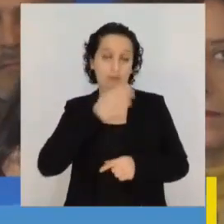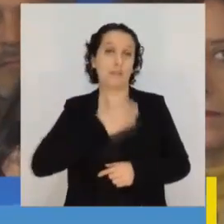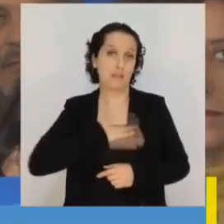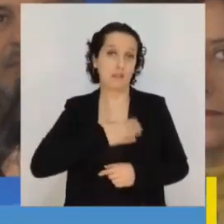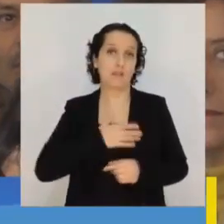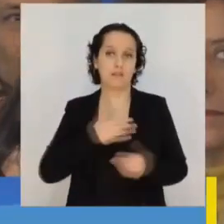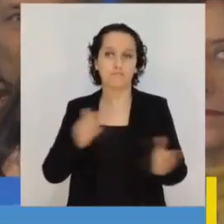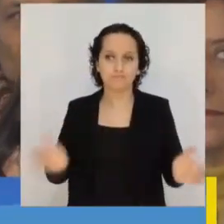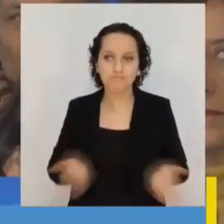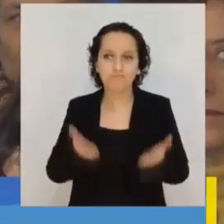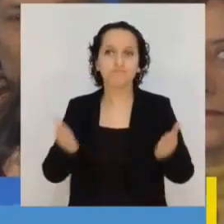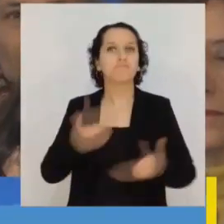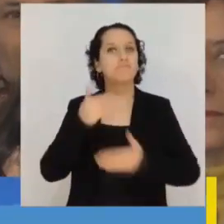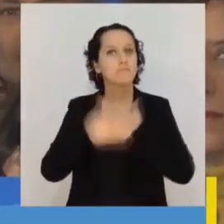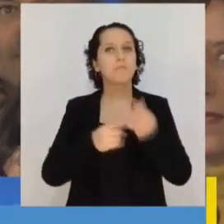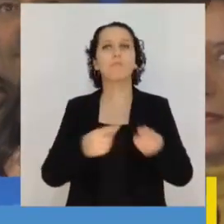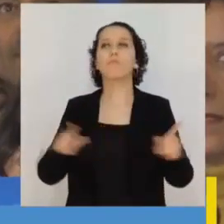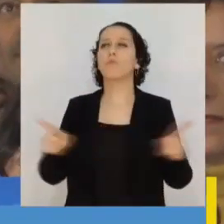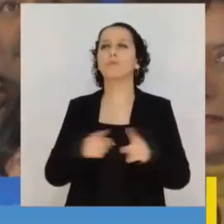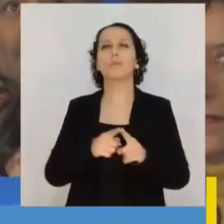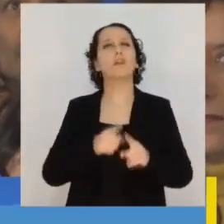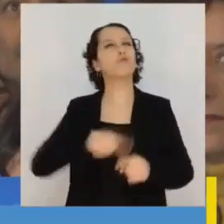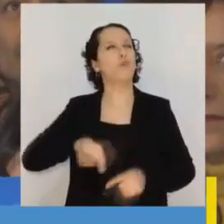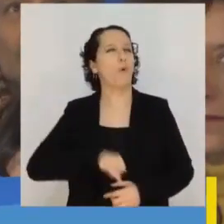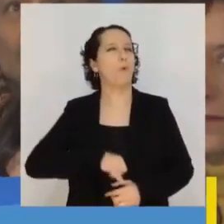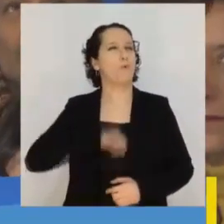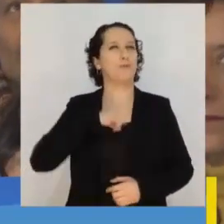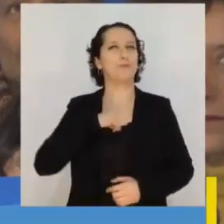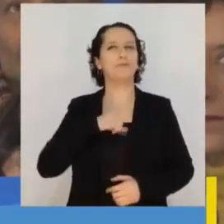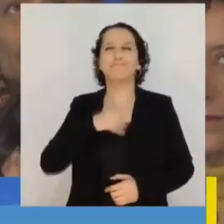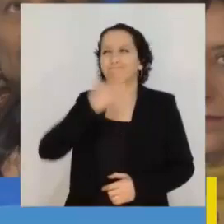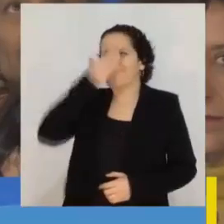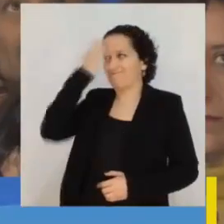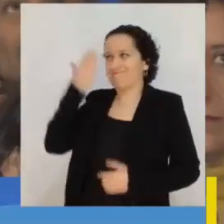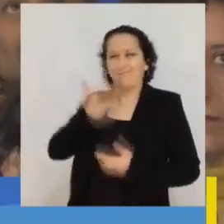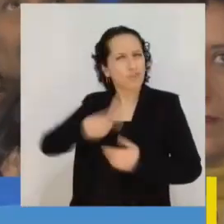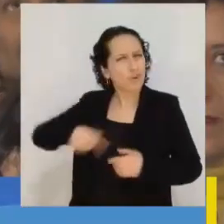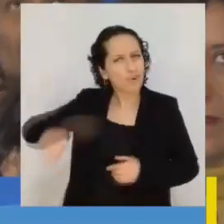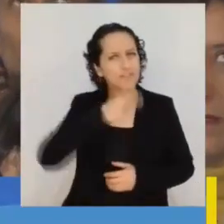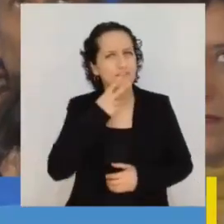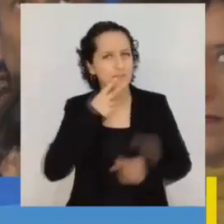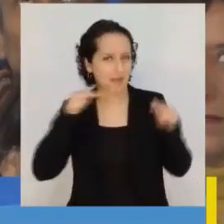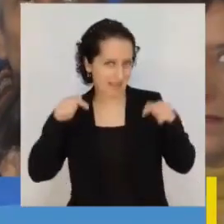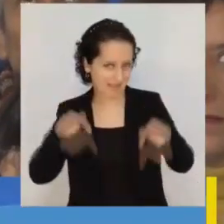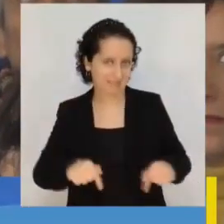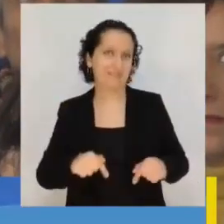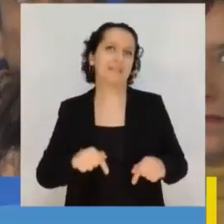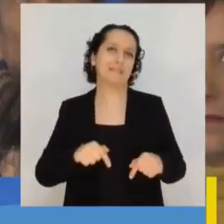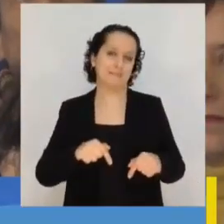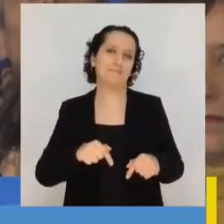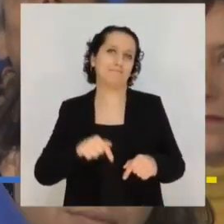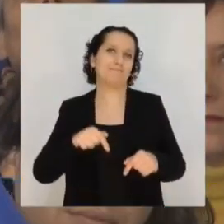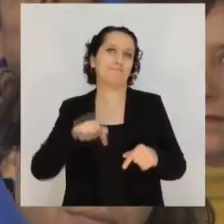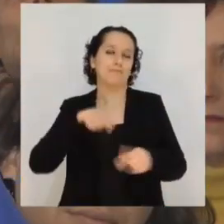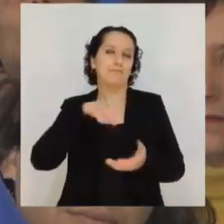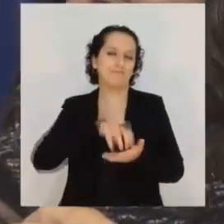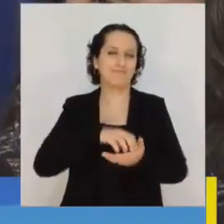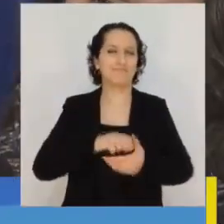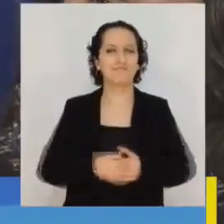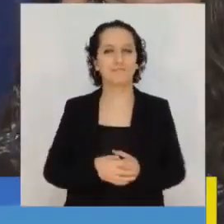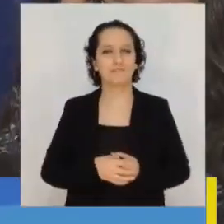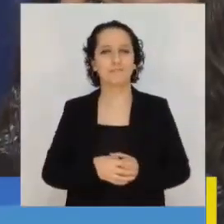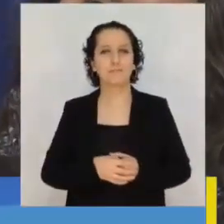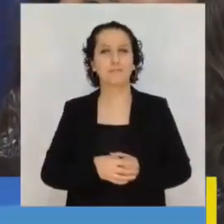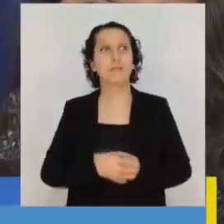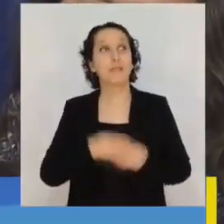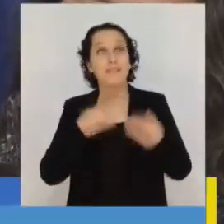la música sea un sentido de orgullo de todas y todos quienes vivimos acá en esta tierra. Porque